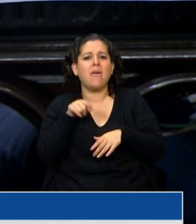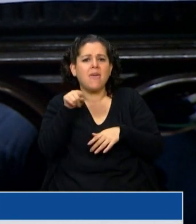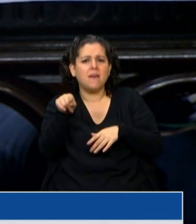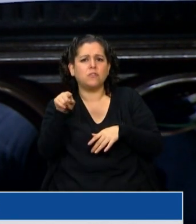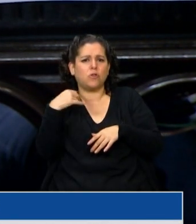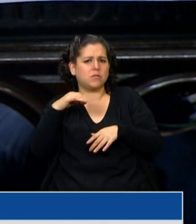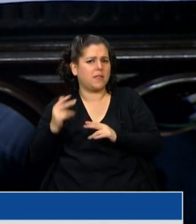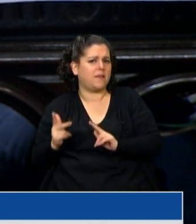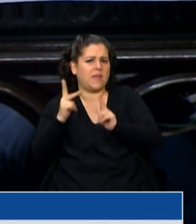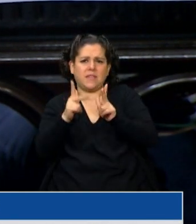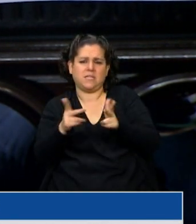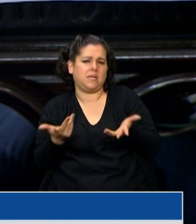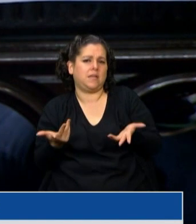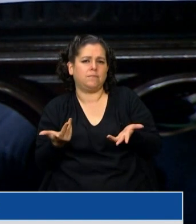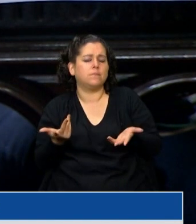que decirlo,